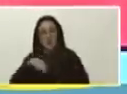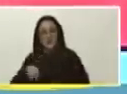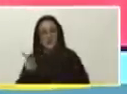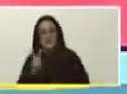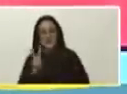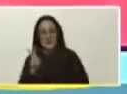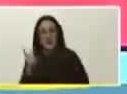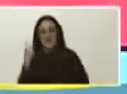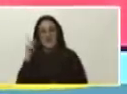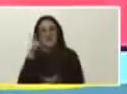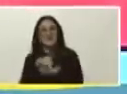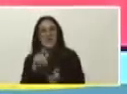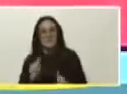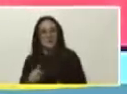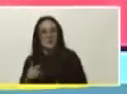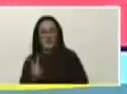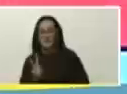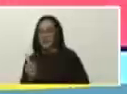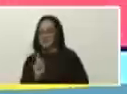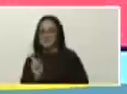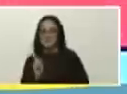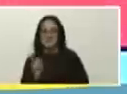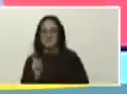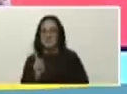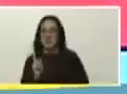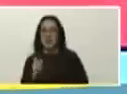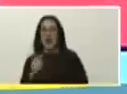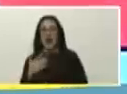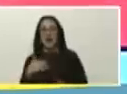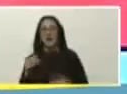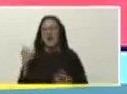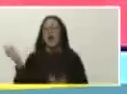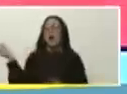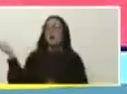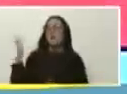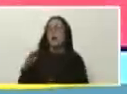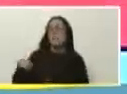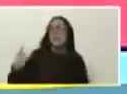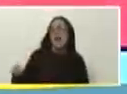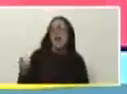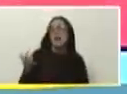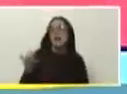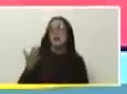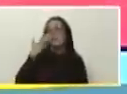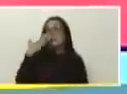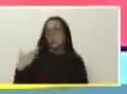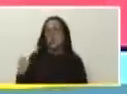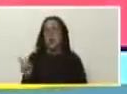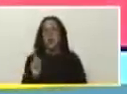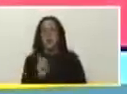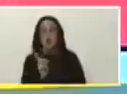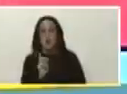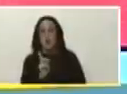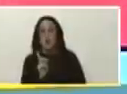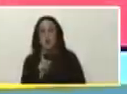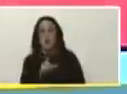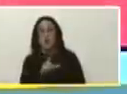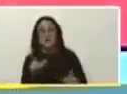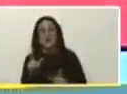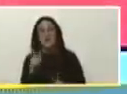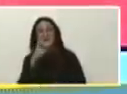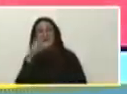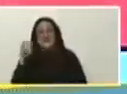es que llegó ayer. No es que improvisamos, vengan mañana, no. Ni 100 años en Venezuela.